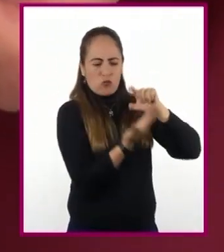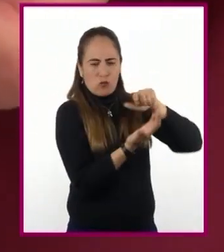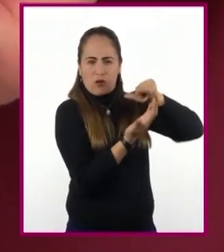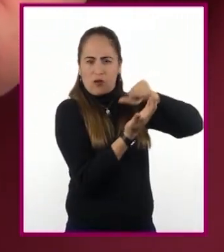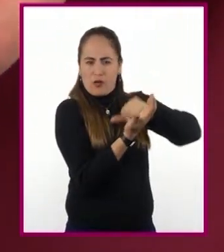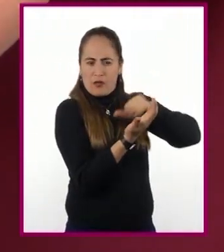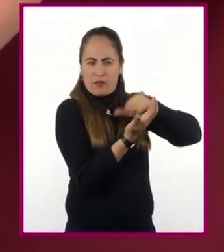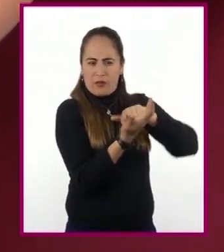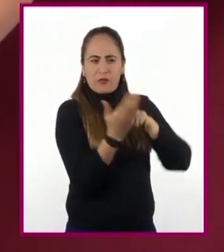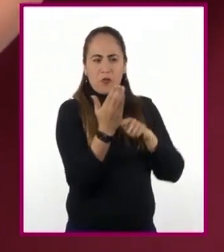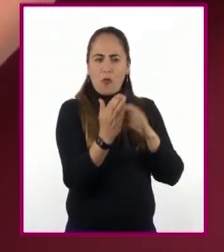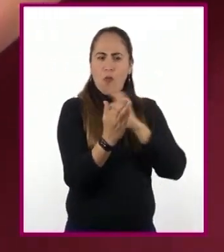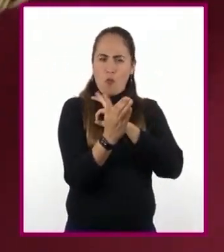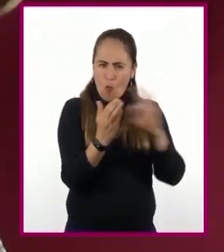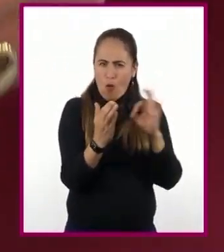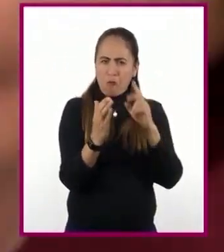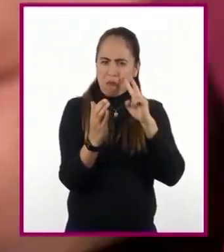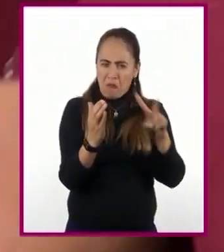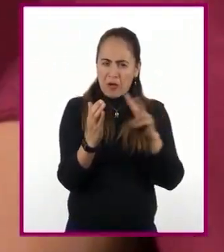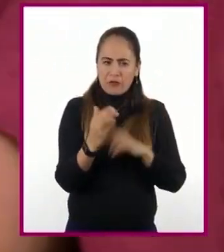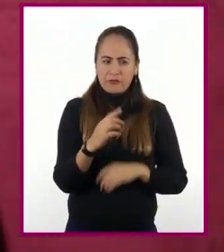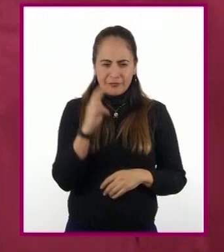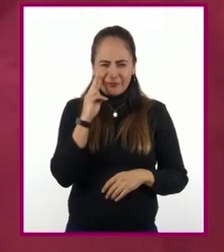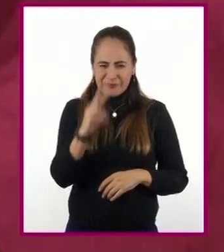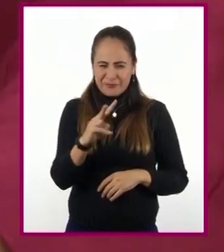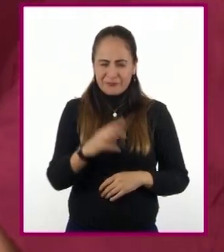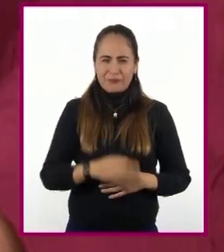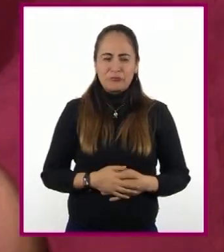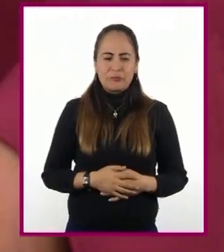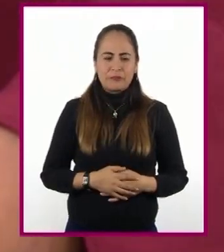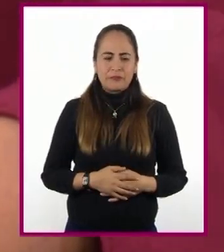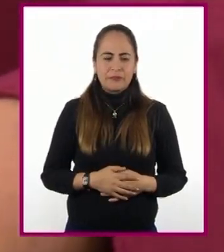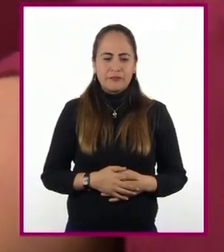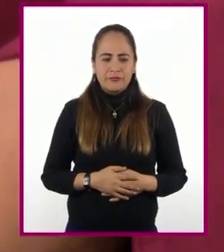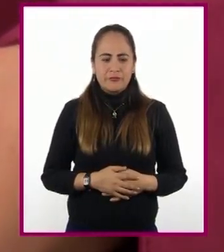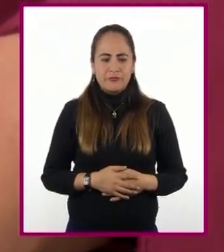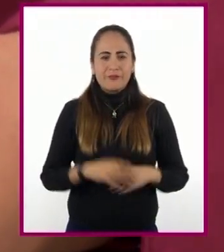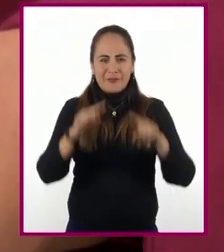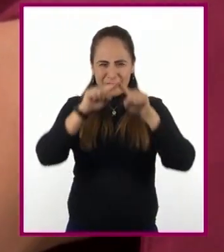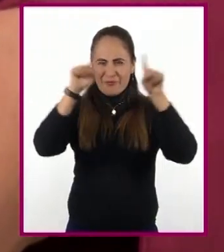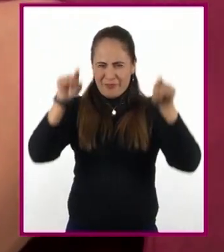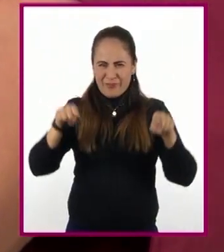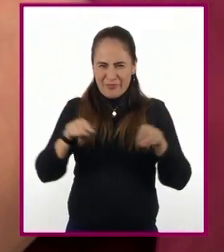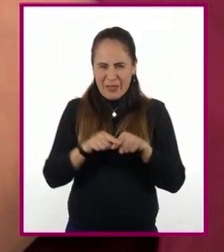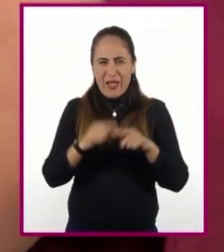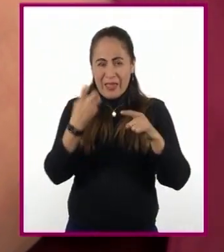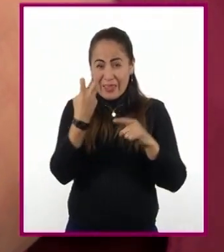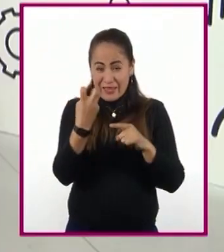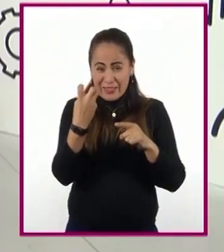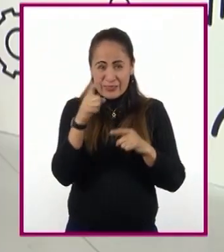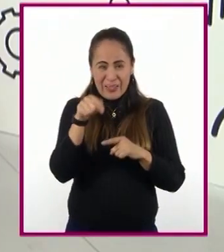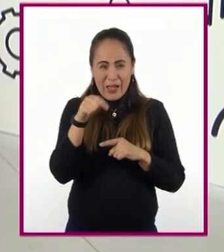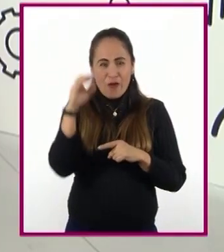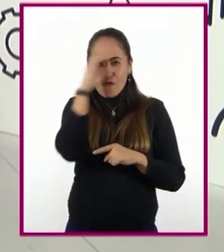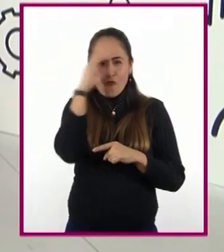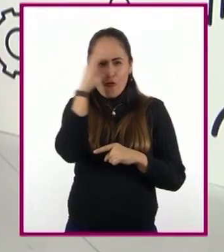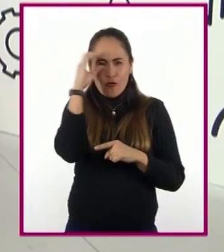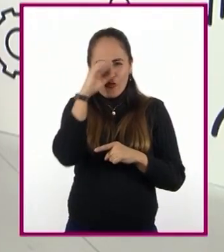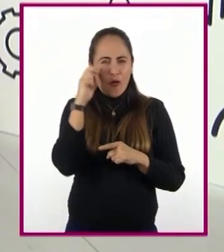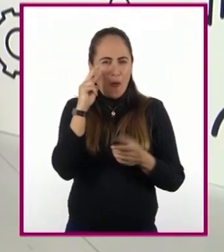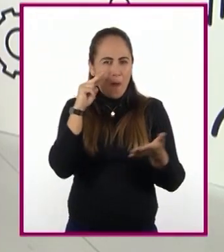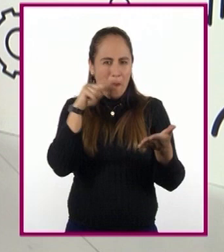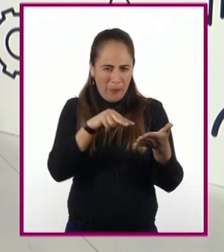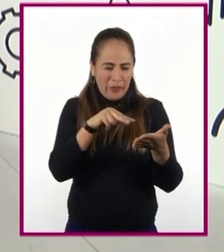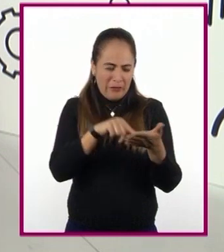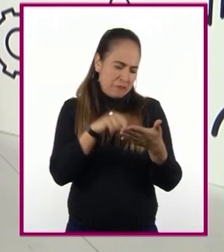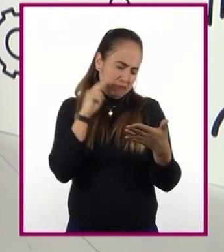que tenemos en la parte de atrás, si nos gustas mostrar. En esa pantalla nosotros podíamos ver la fotografía y